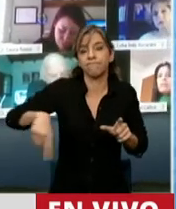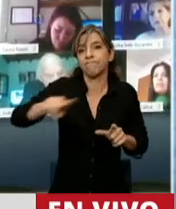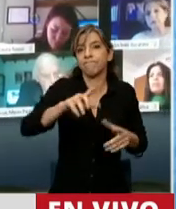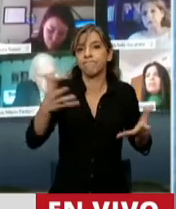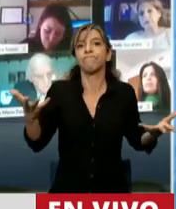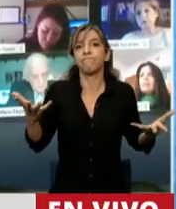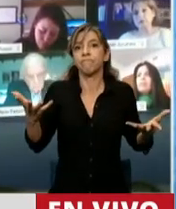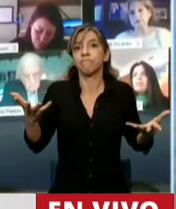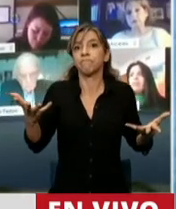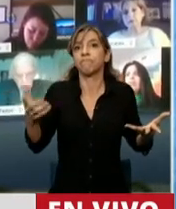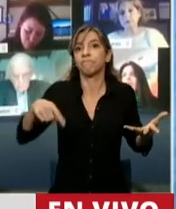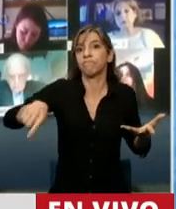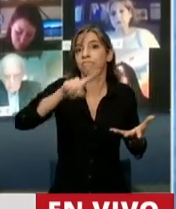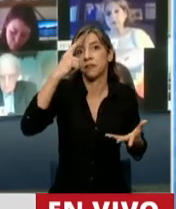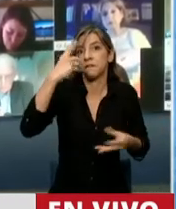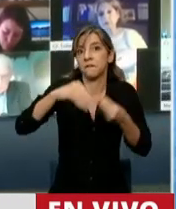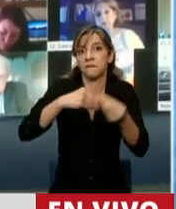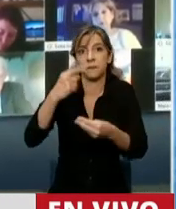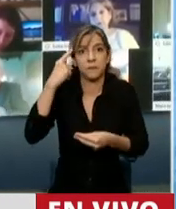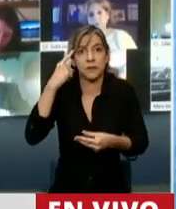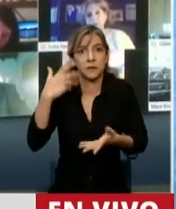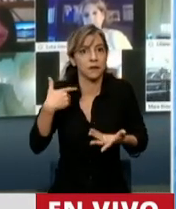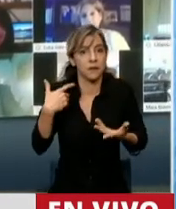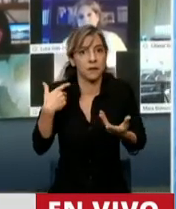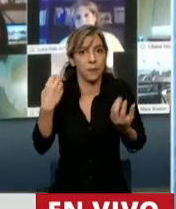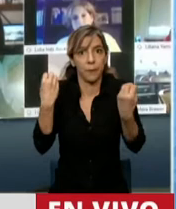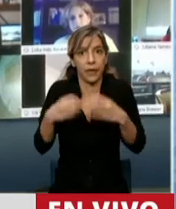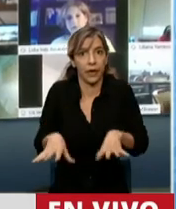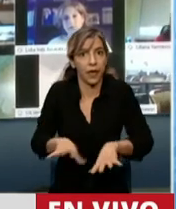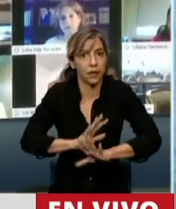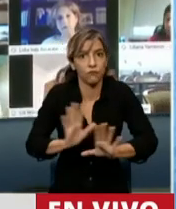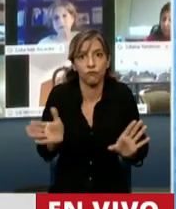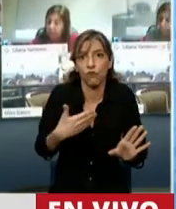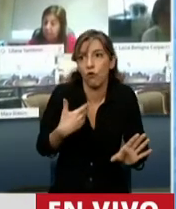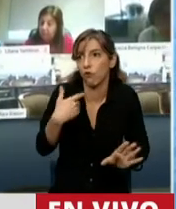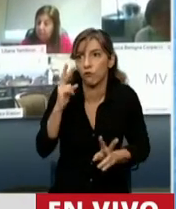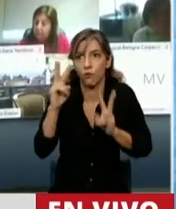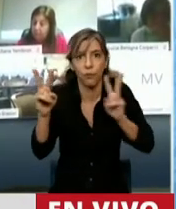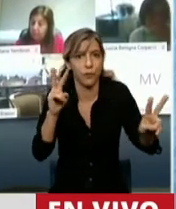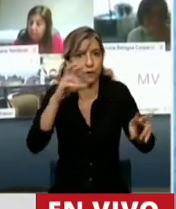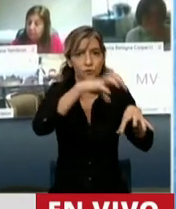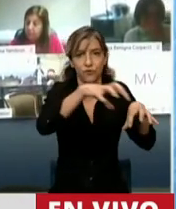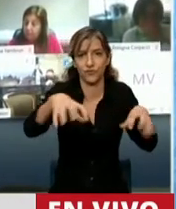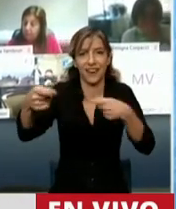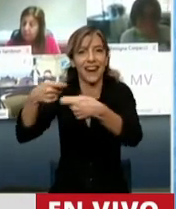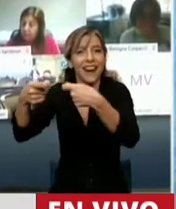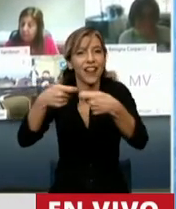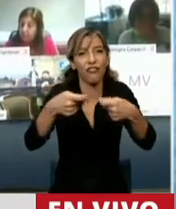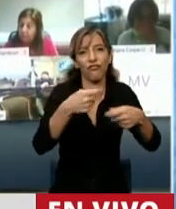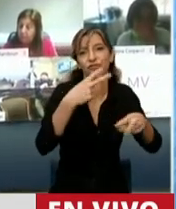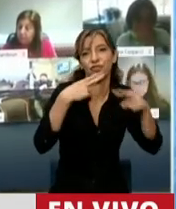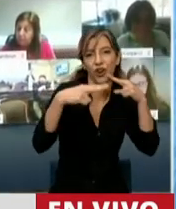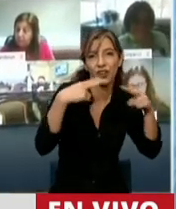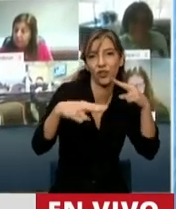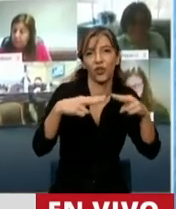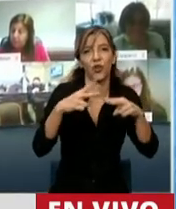pensando que pierden todo. Uno lo ve con locales, con restaurantes, con lugares turísticos